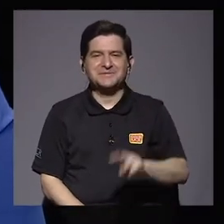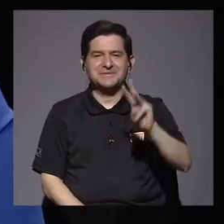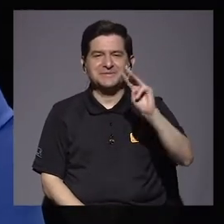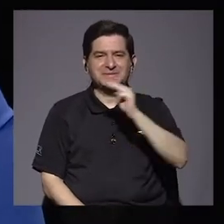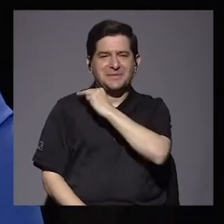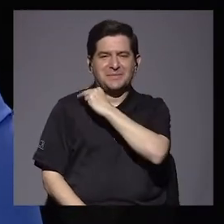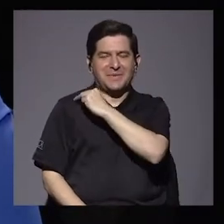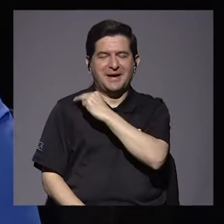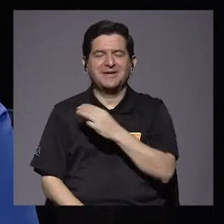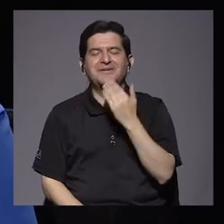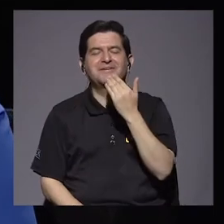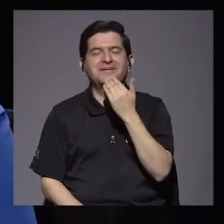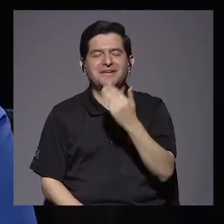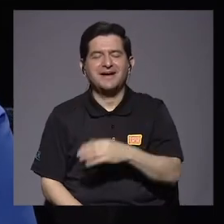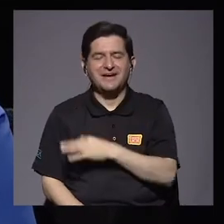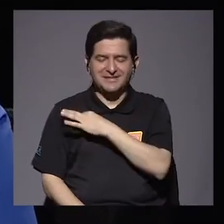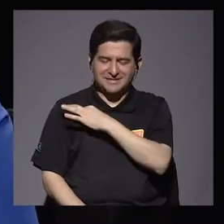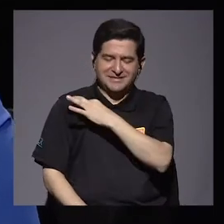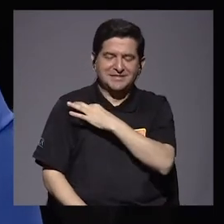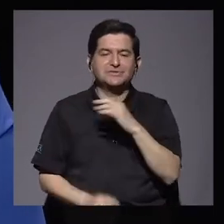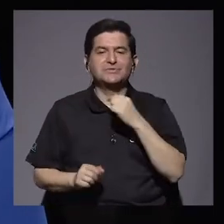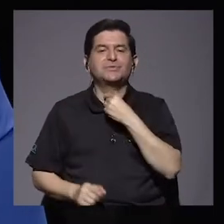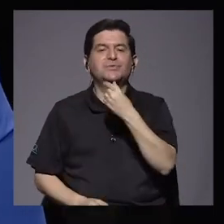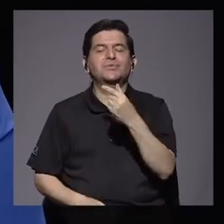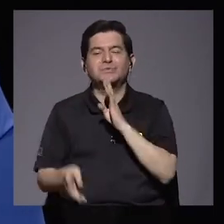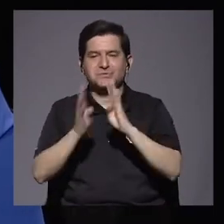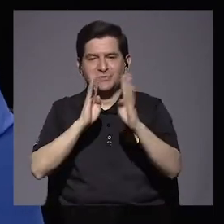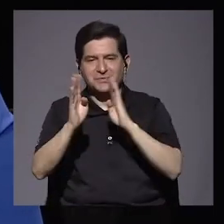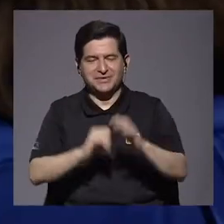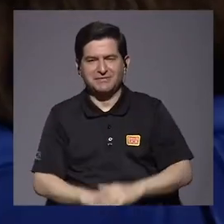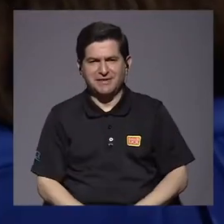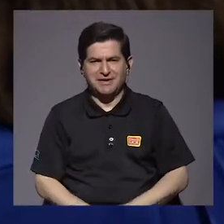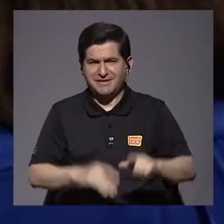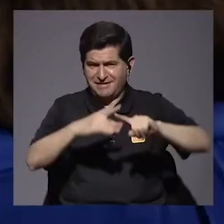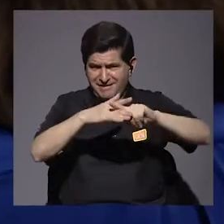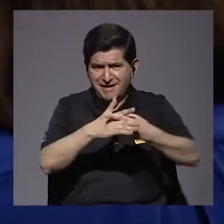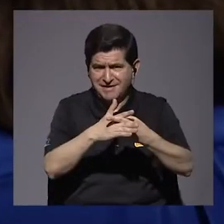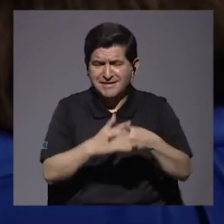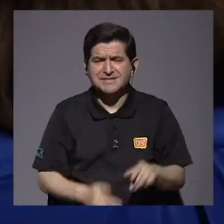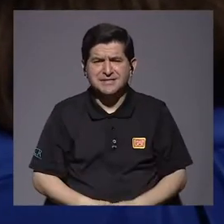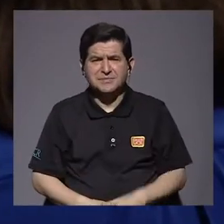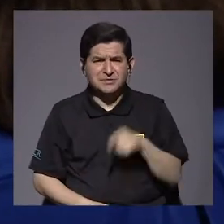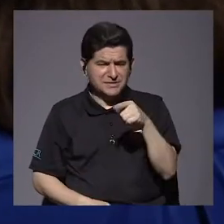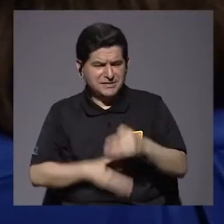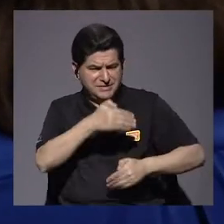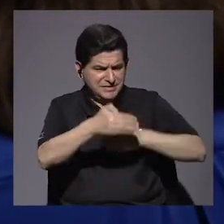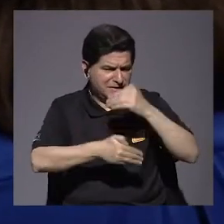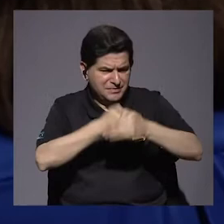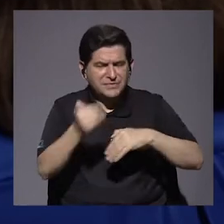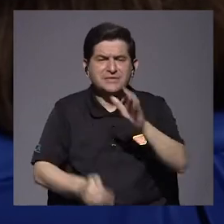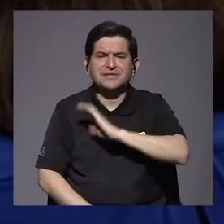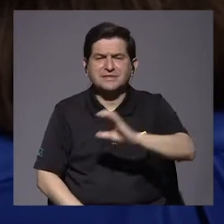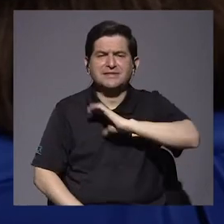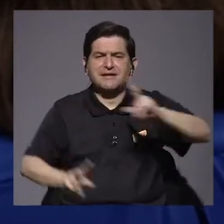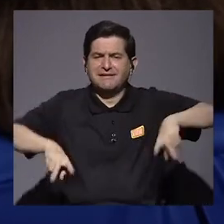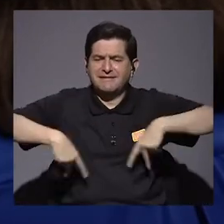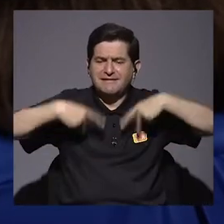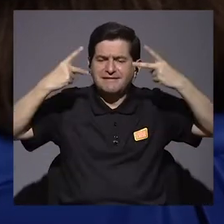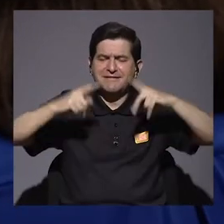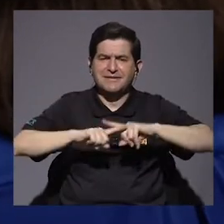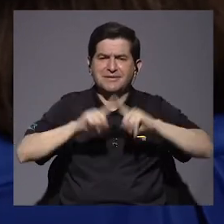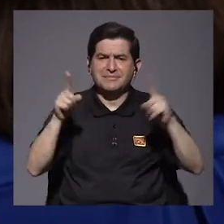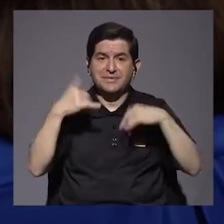Muchísimas gracias por la invitación. Un gusto estar aquí y poder conversar un rato. Iniciamos esta hoja de ruta desde esa calidad de vida,